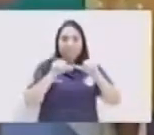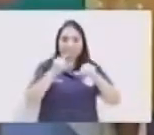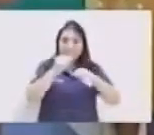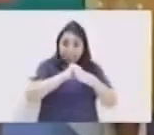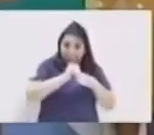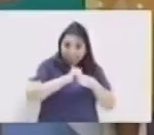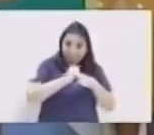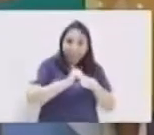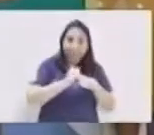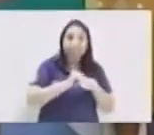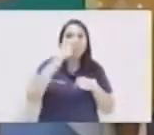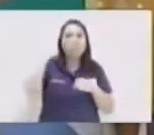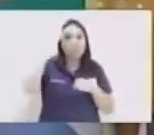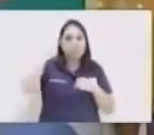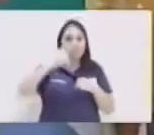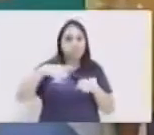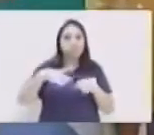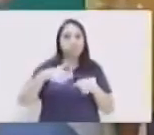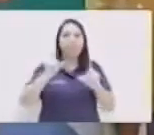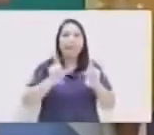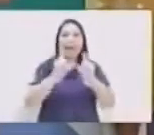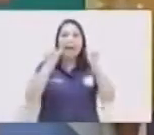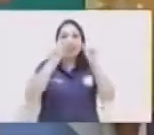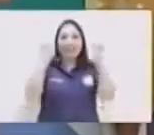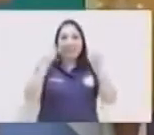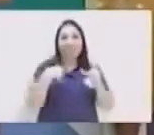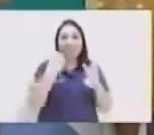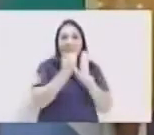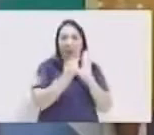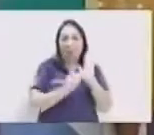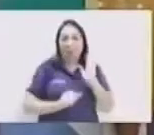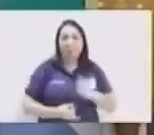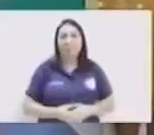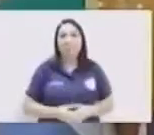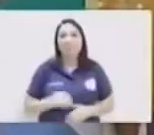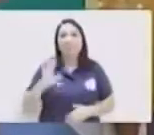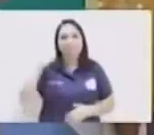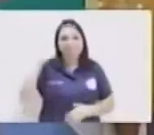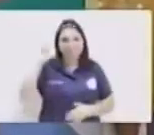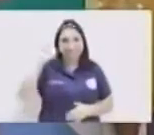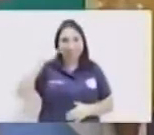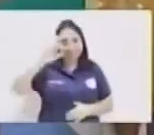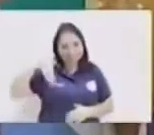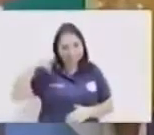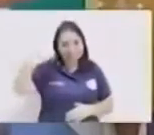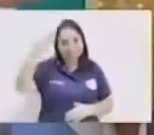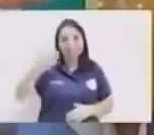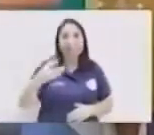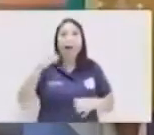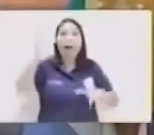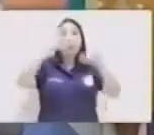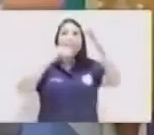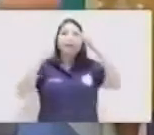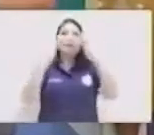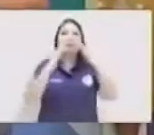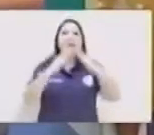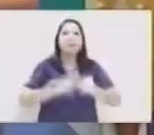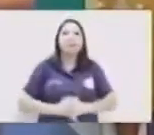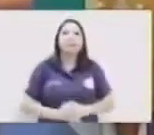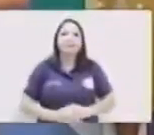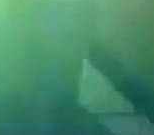su creatividad y así pues podrán lograr hacer muchas cosas más. Así que no le cambien, porque ya seguimos con más de su programa Aprendo en Casa.